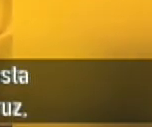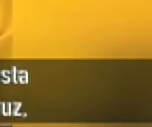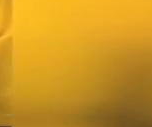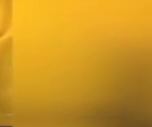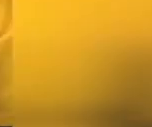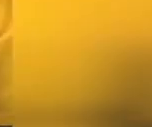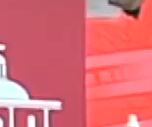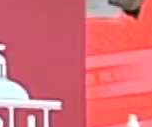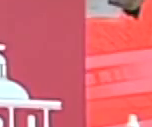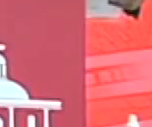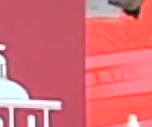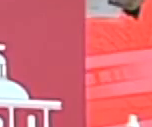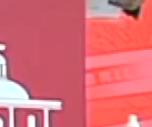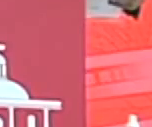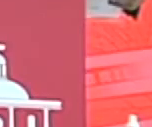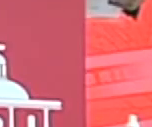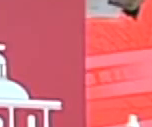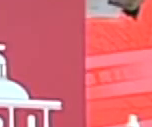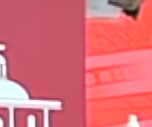Puerto Cruz.